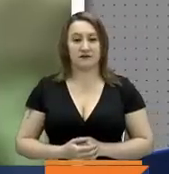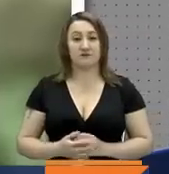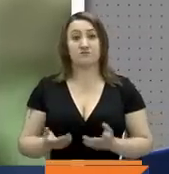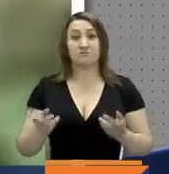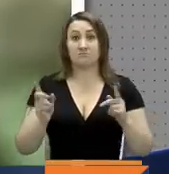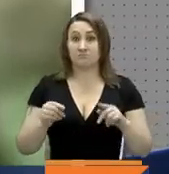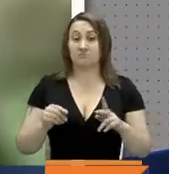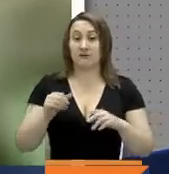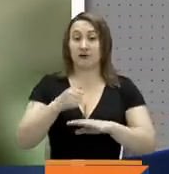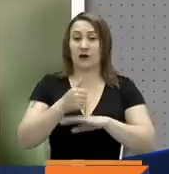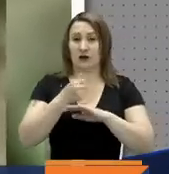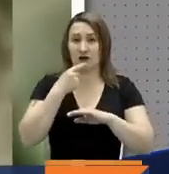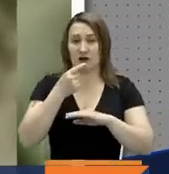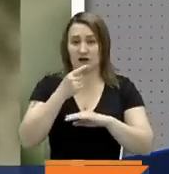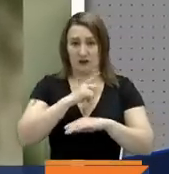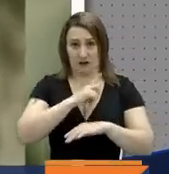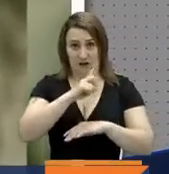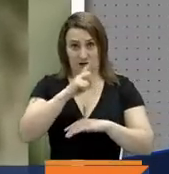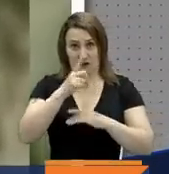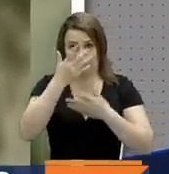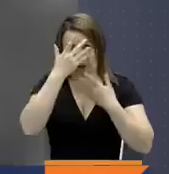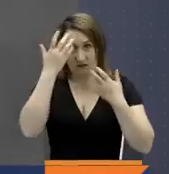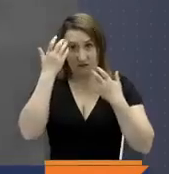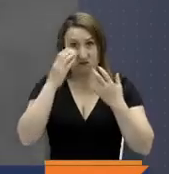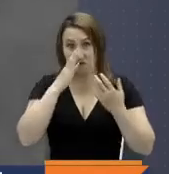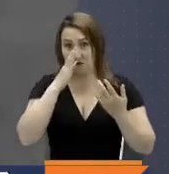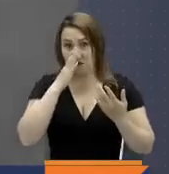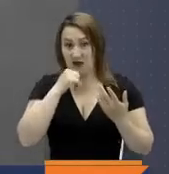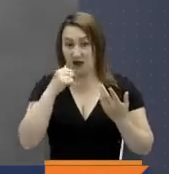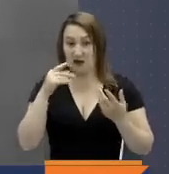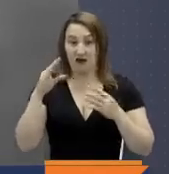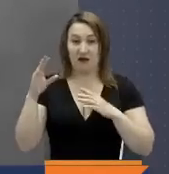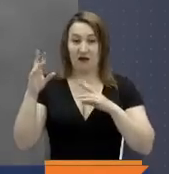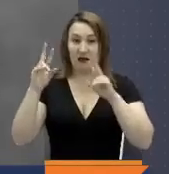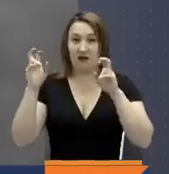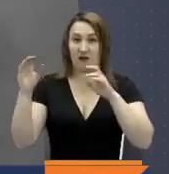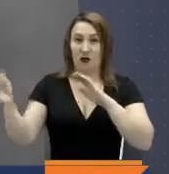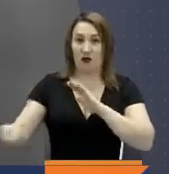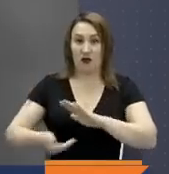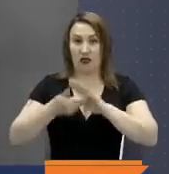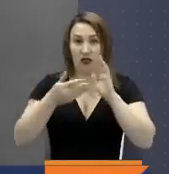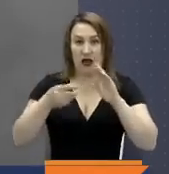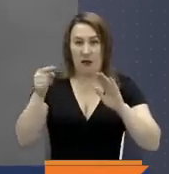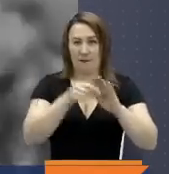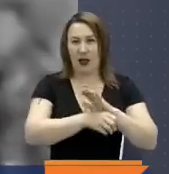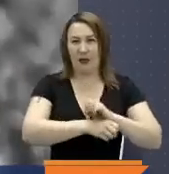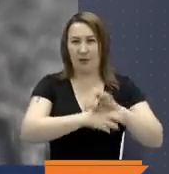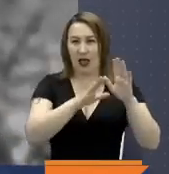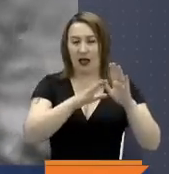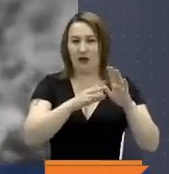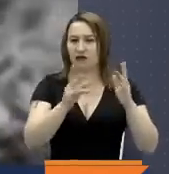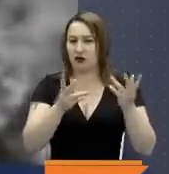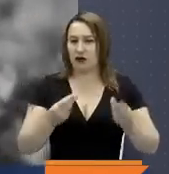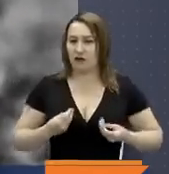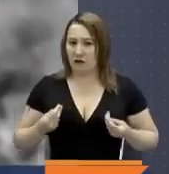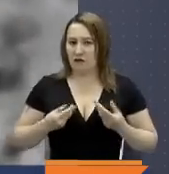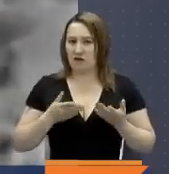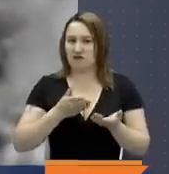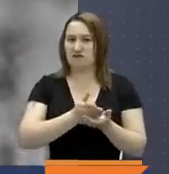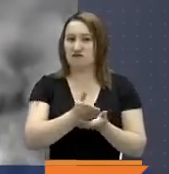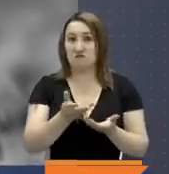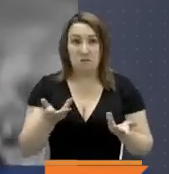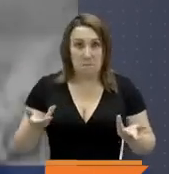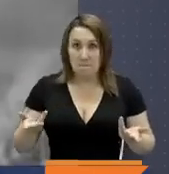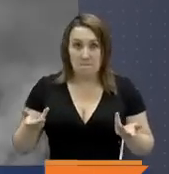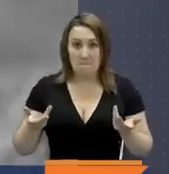cuestionan que el líder guerrillero no hiciera alusión a la operación militar en su contra ni a su supuesta sobrevivencia en su momento la